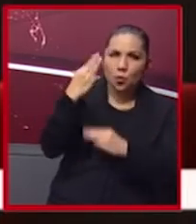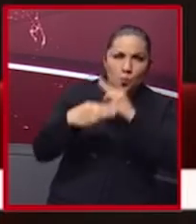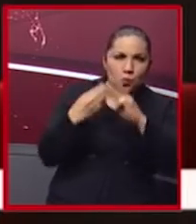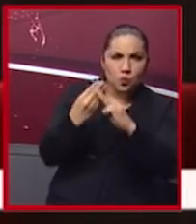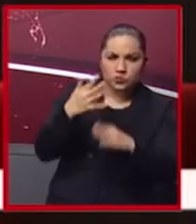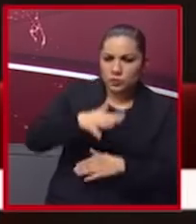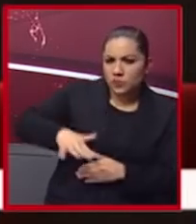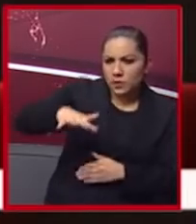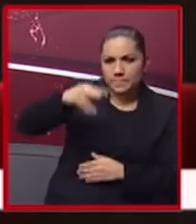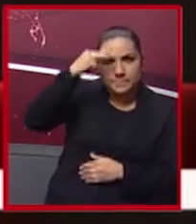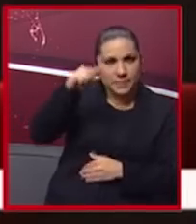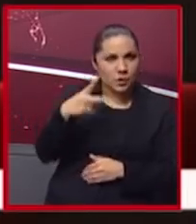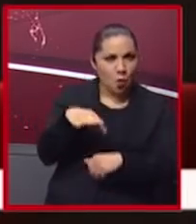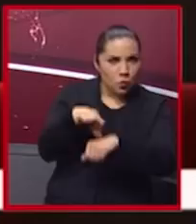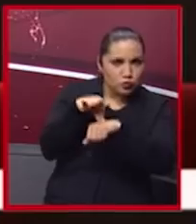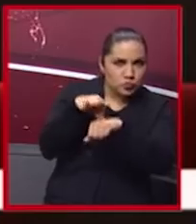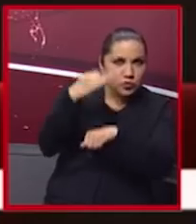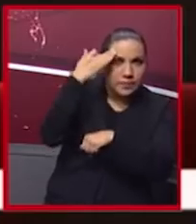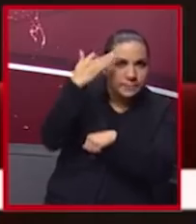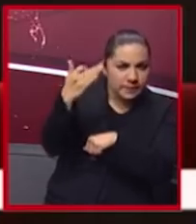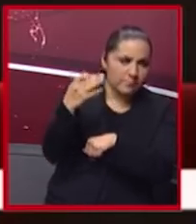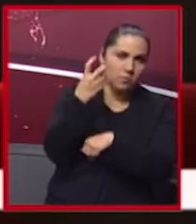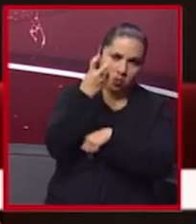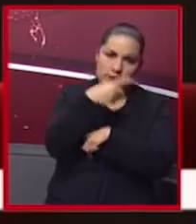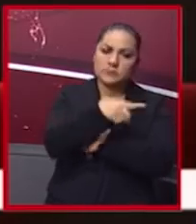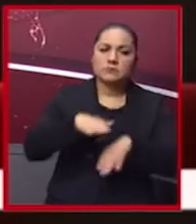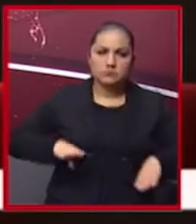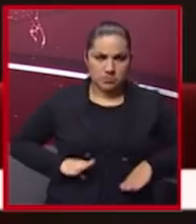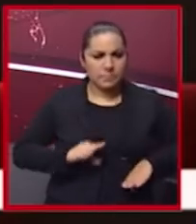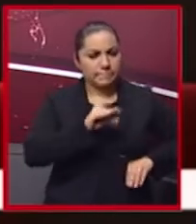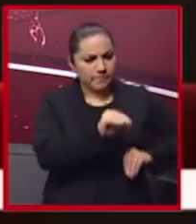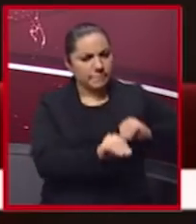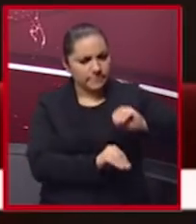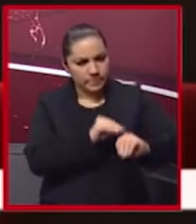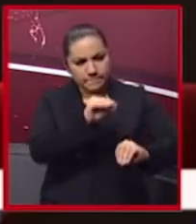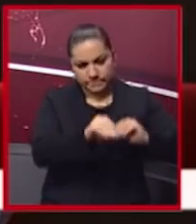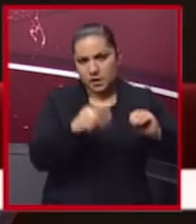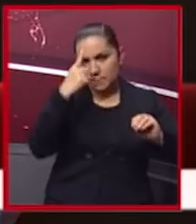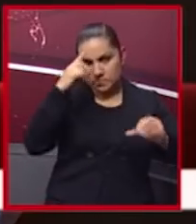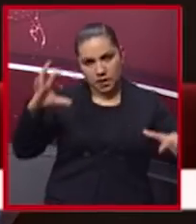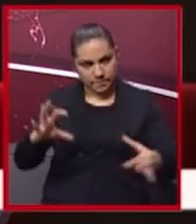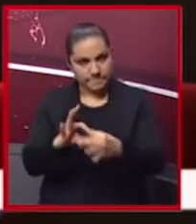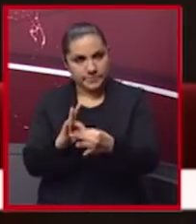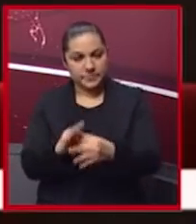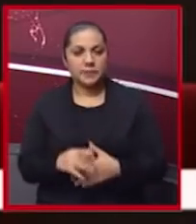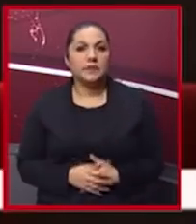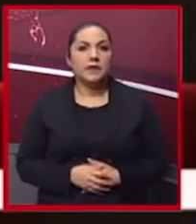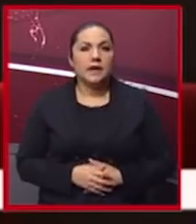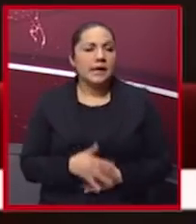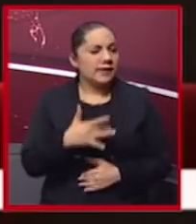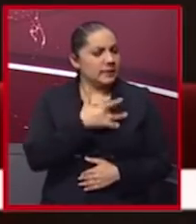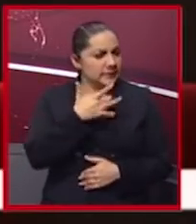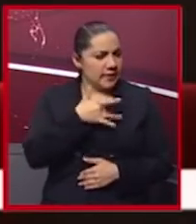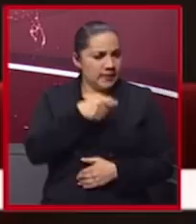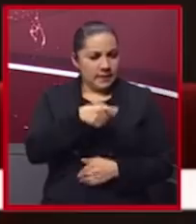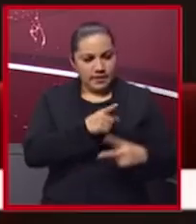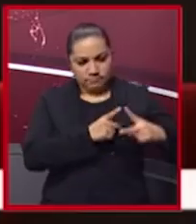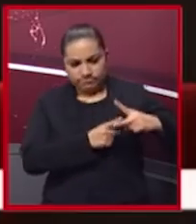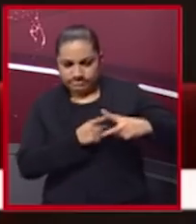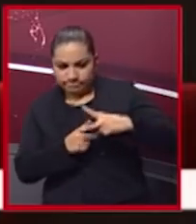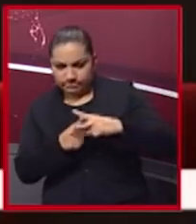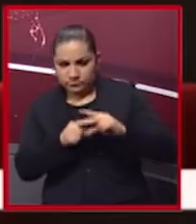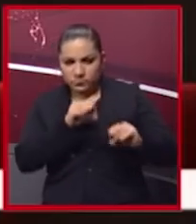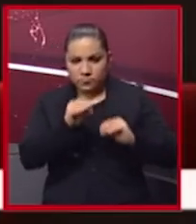Pensamos que el crecimiento económico del PIB va a rondar el 2%. Establecemos